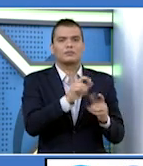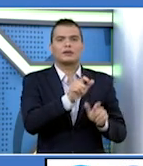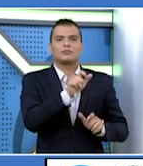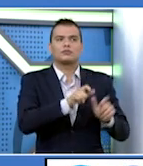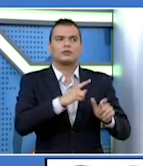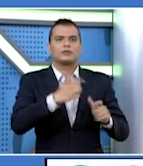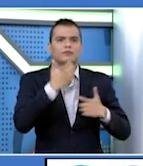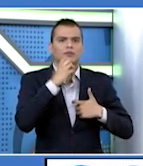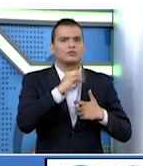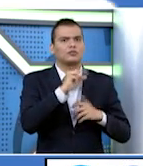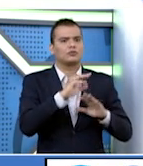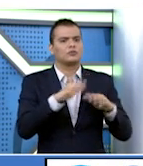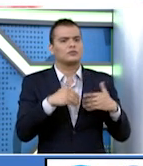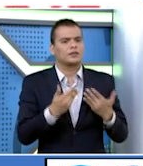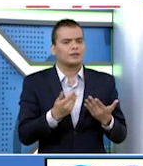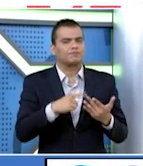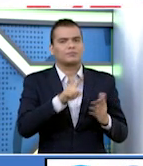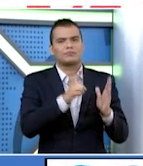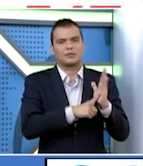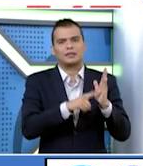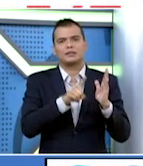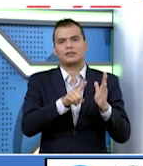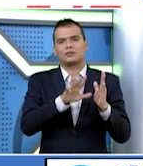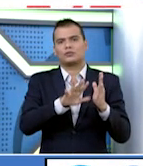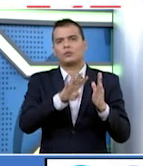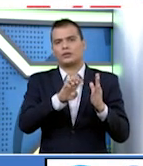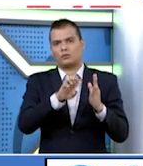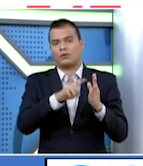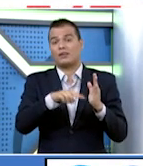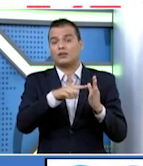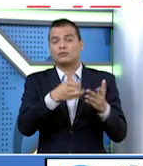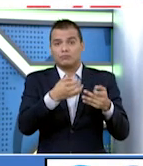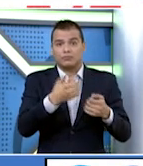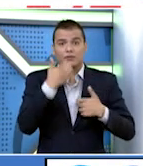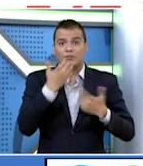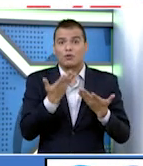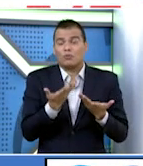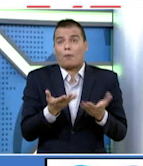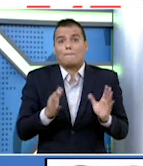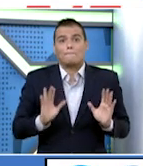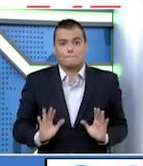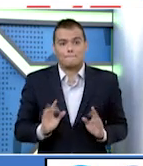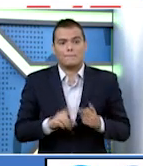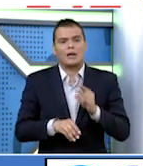no se conoce cómo se contagiaron, es de 1.159 y superó el número de casos